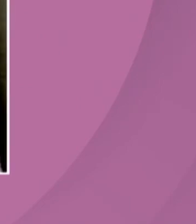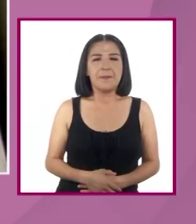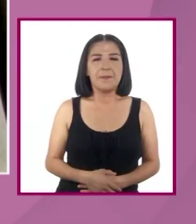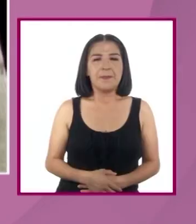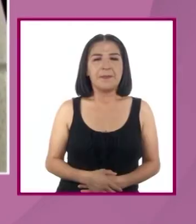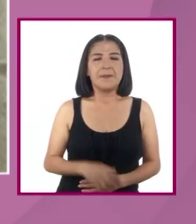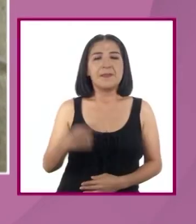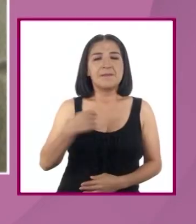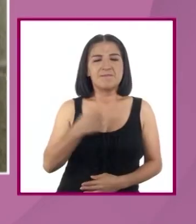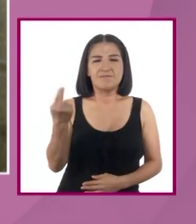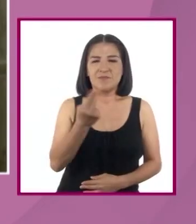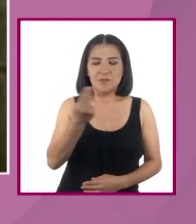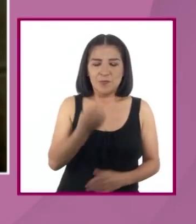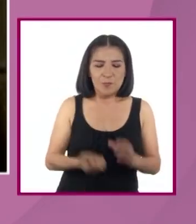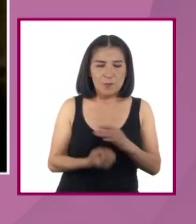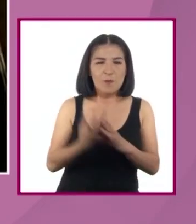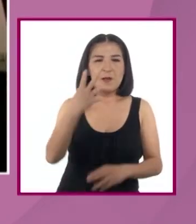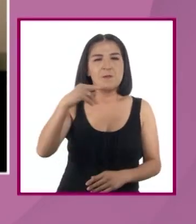Necesito un nuevo nombre.